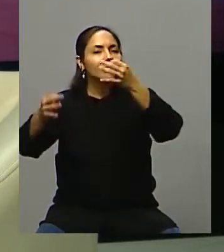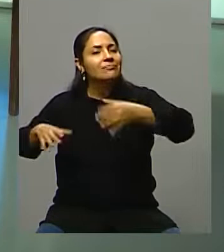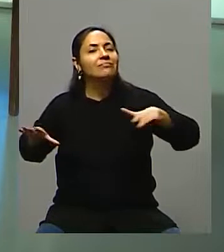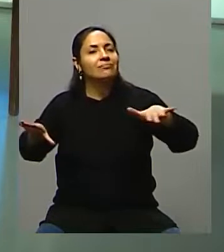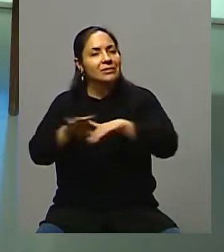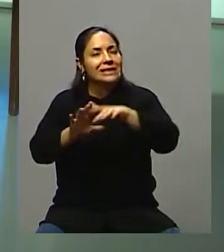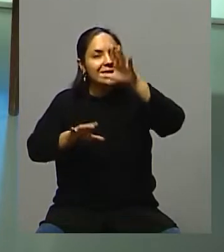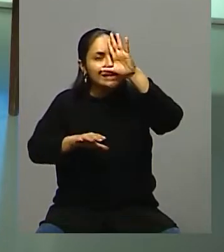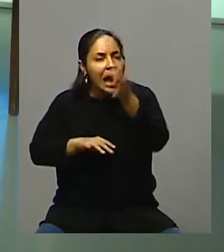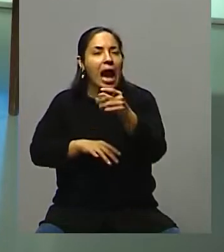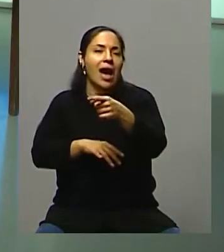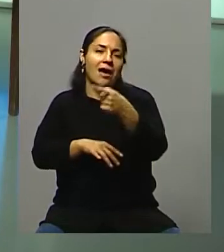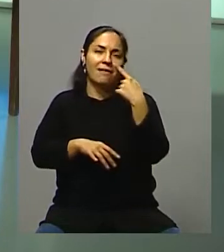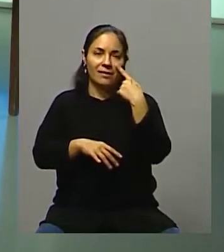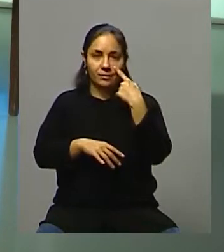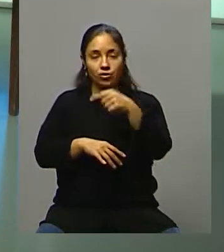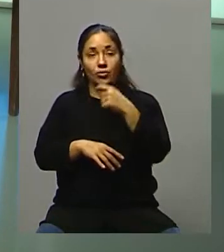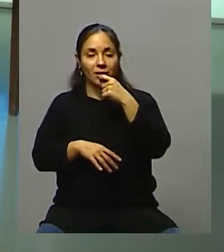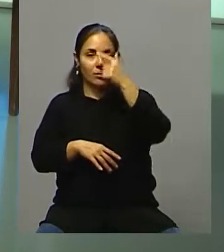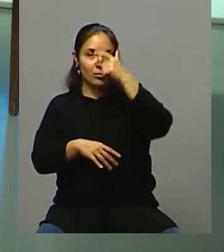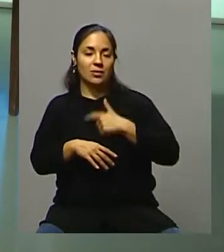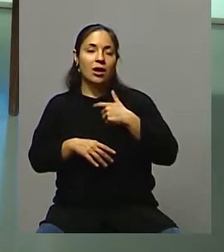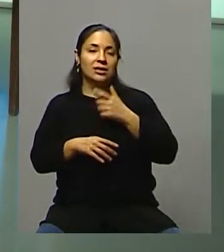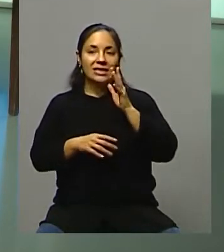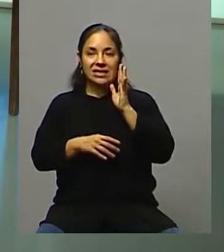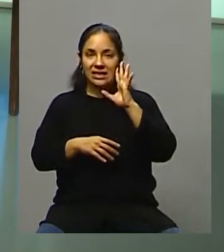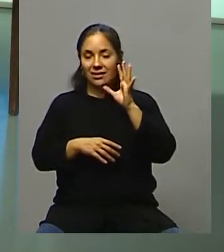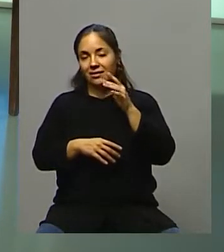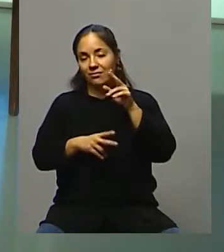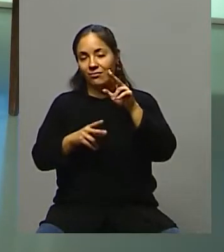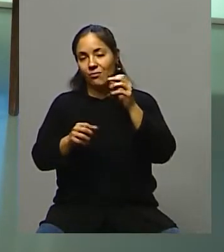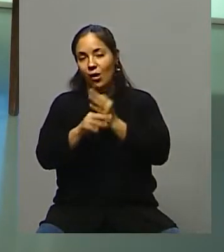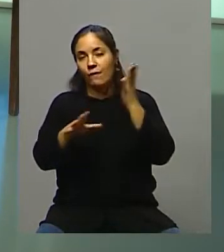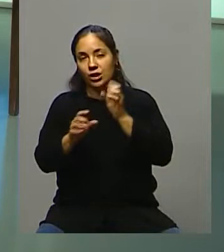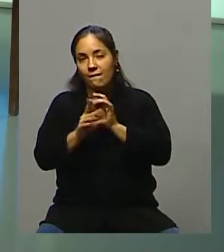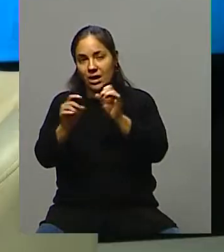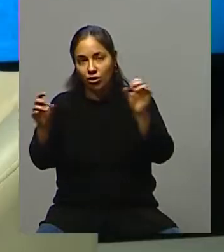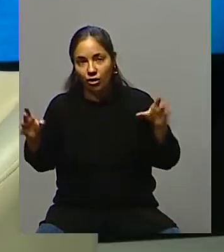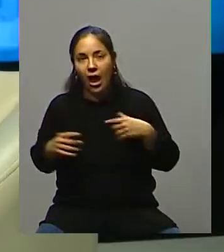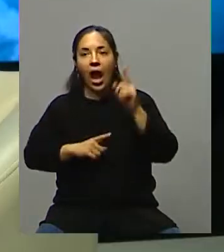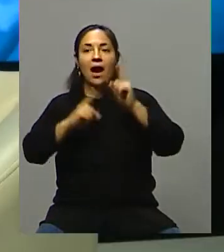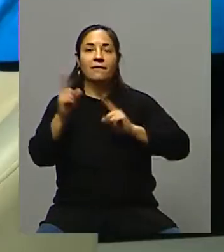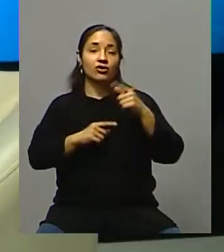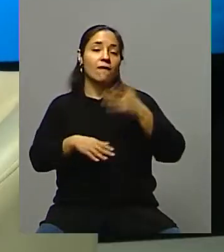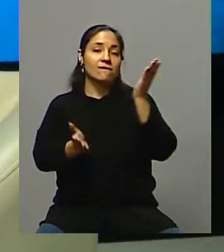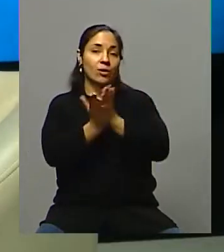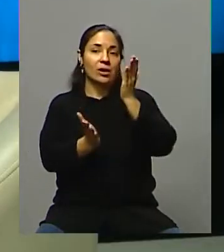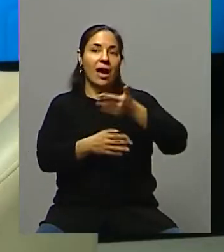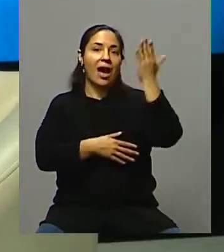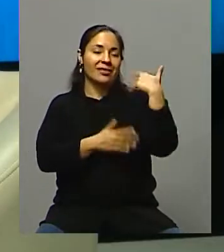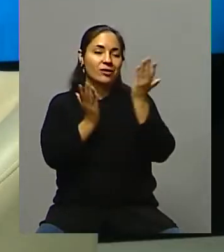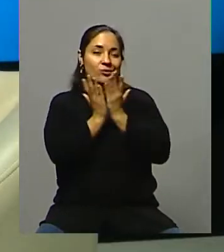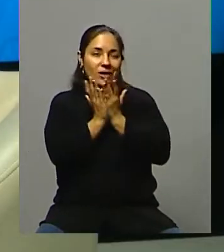¿sí? Yo soy infectólogo, pero estamos tan lejos de este tema y a veces yo lo he estudiado en la facultad en algún momento. Pero